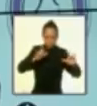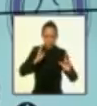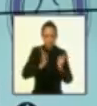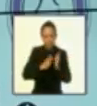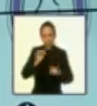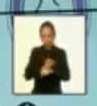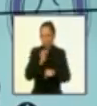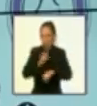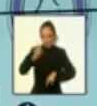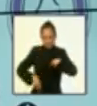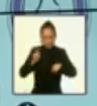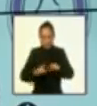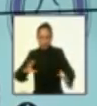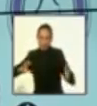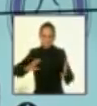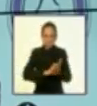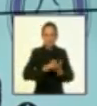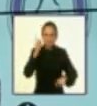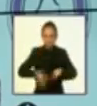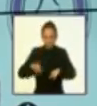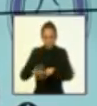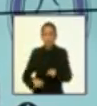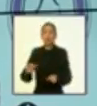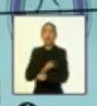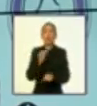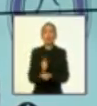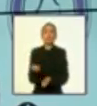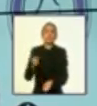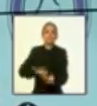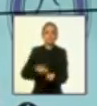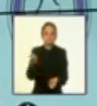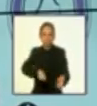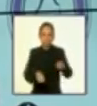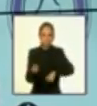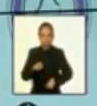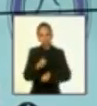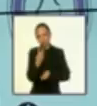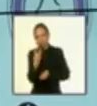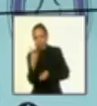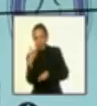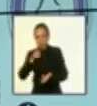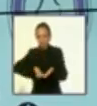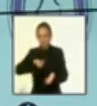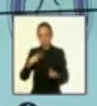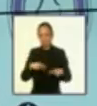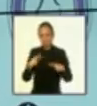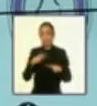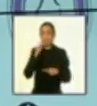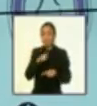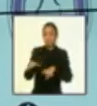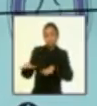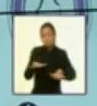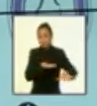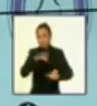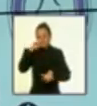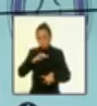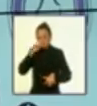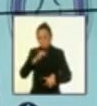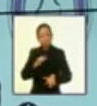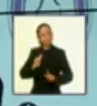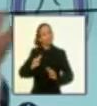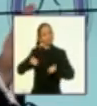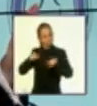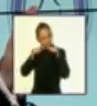o pronósticos especiales de lo que vamos a ver el domingo? Bueno, primero es un formato town hall meeting en donde va a haber